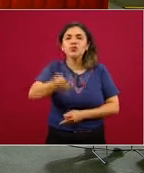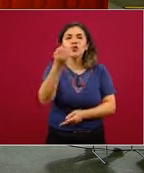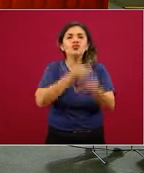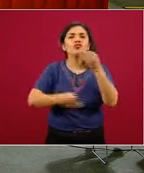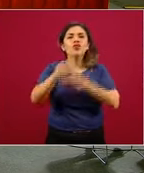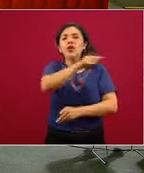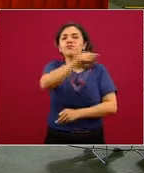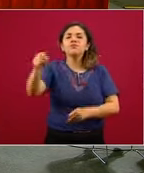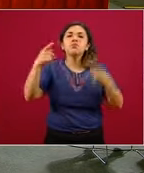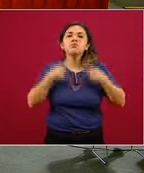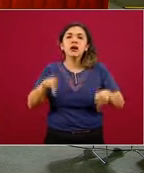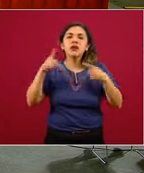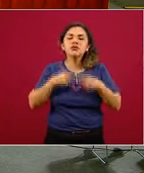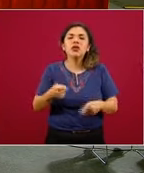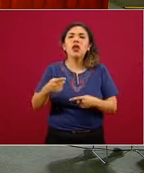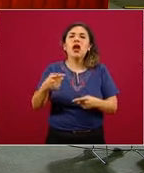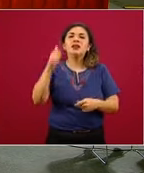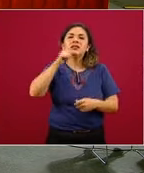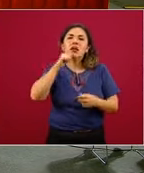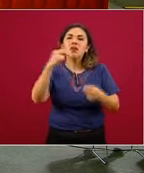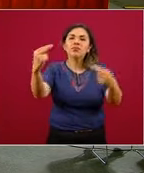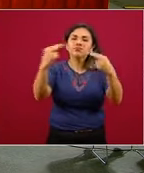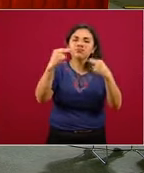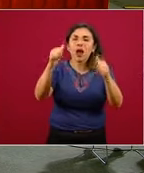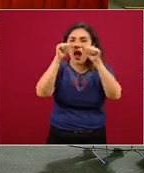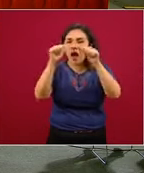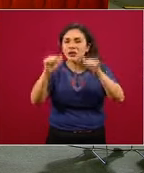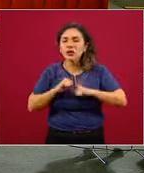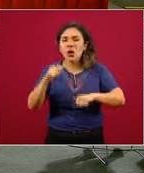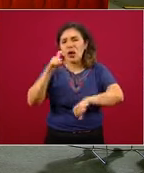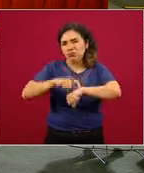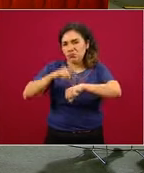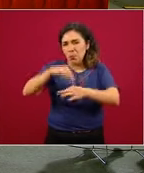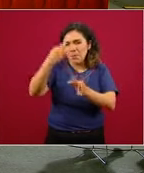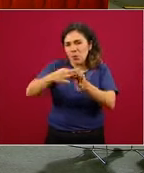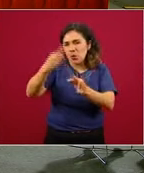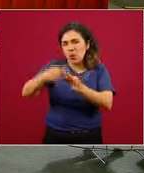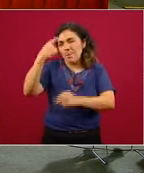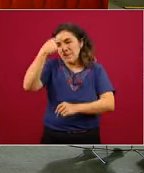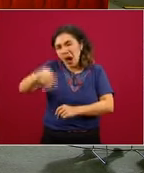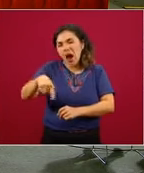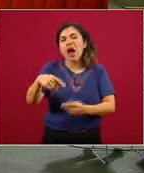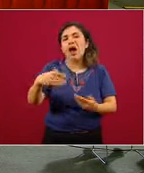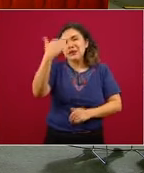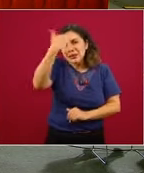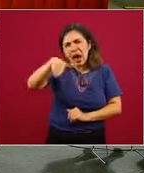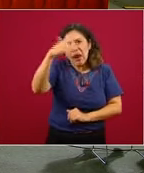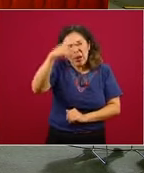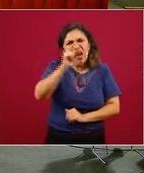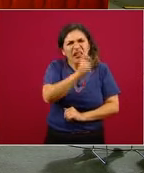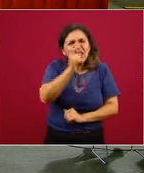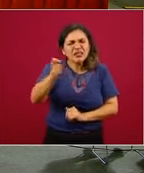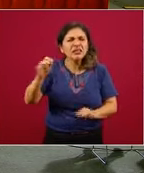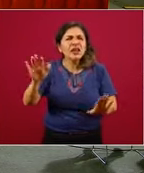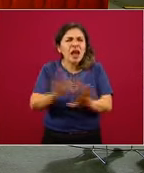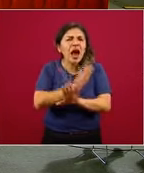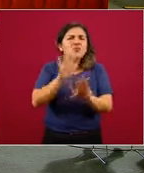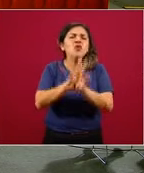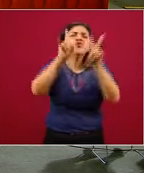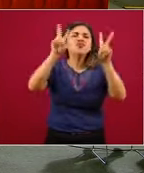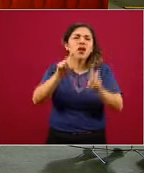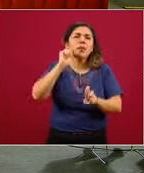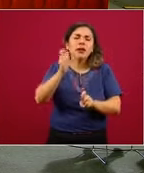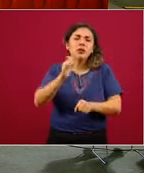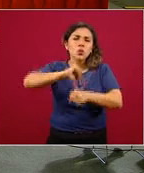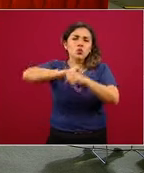toda la población que nos hace el favor de sintonizarnos siempre a estas horas para enterarse y actualizarse en relación